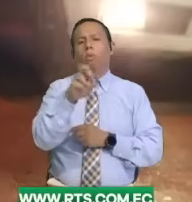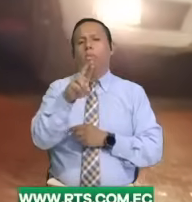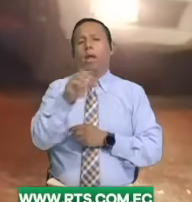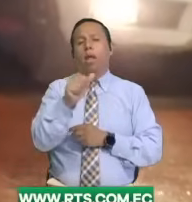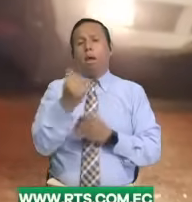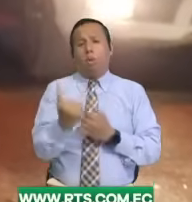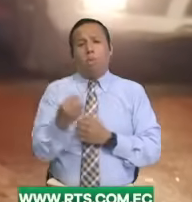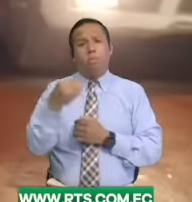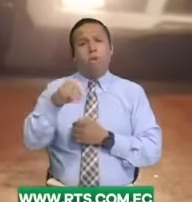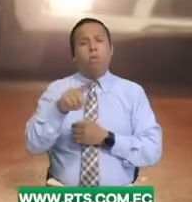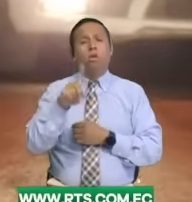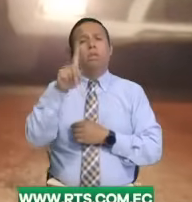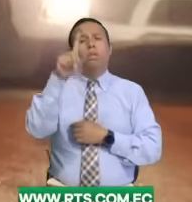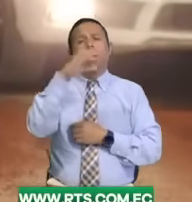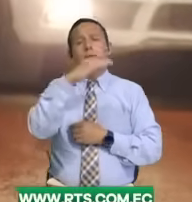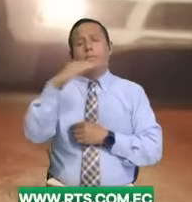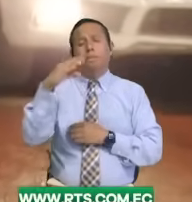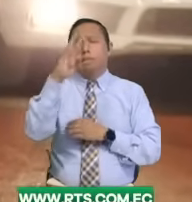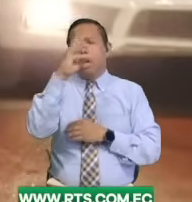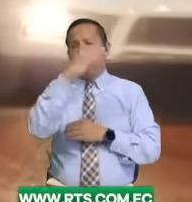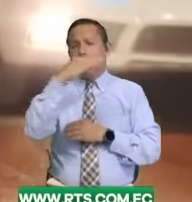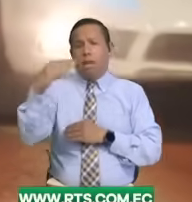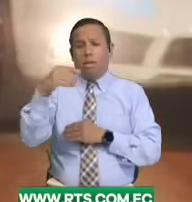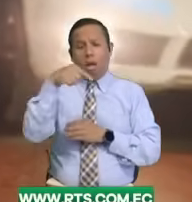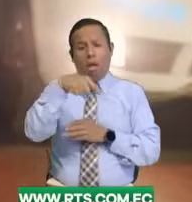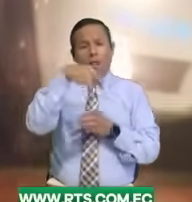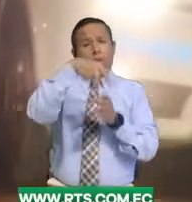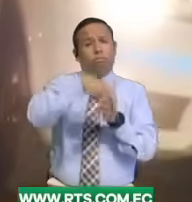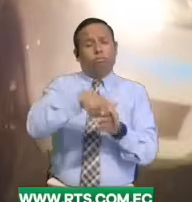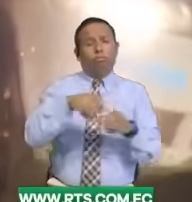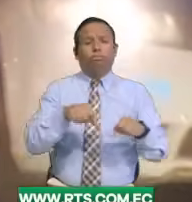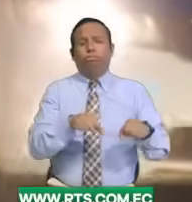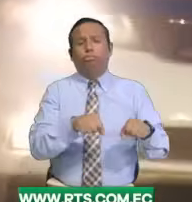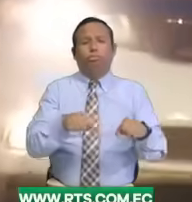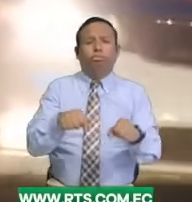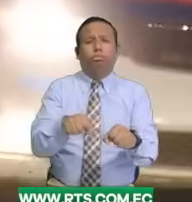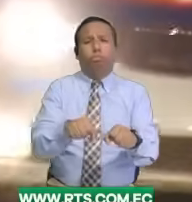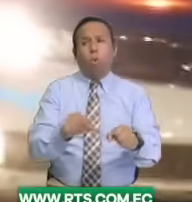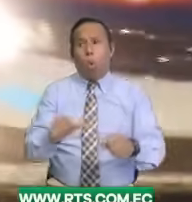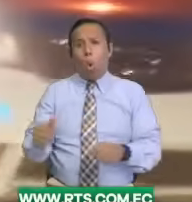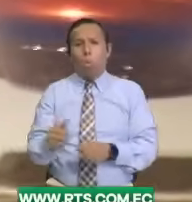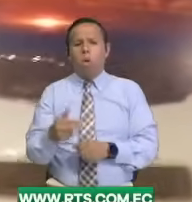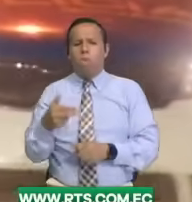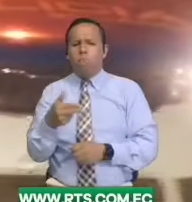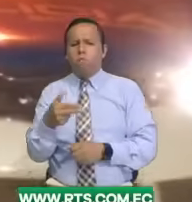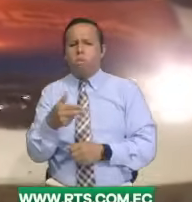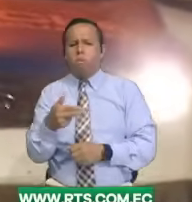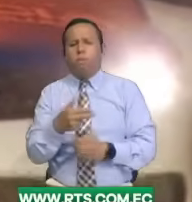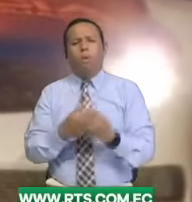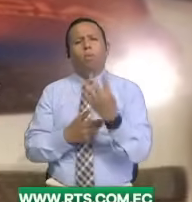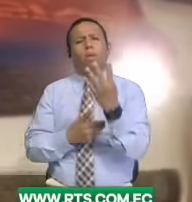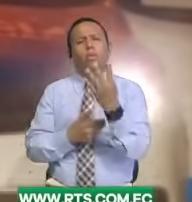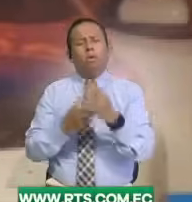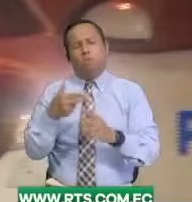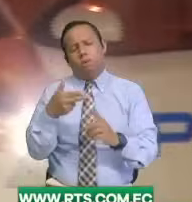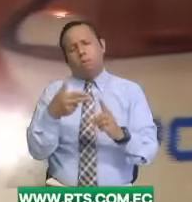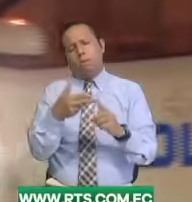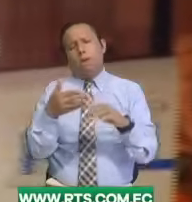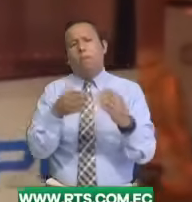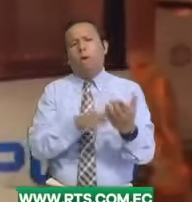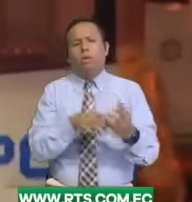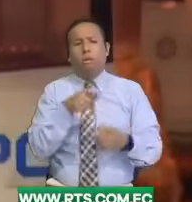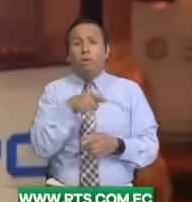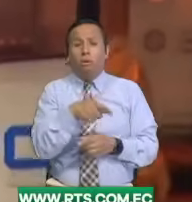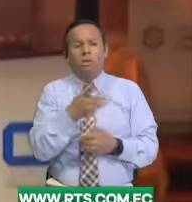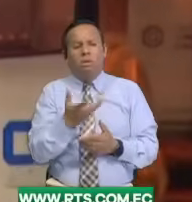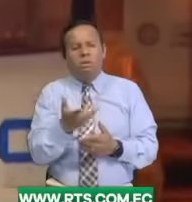este miércoles mientras se movilizaba en una motocicleta. El fallecido recibió al menos 4 disparos. Se conoció que la víctima